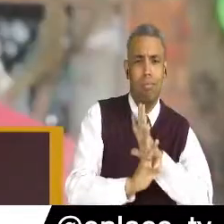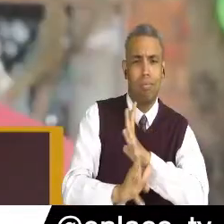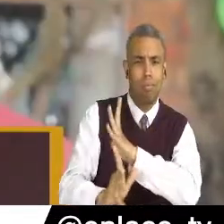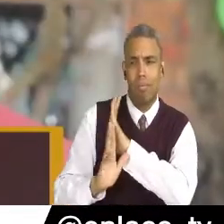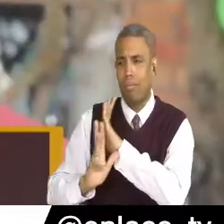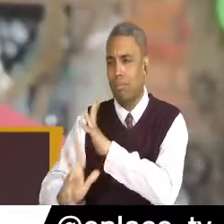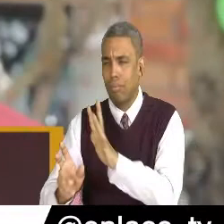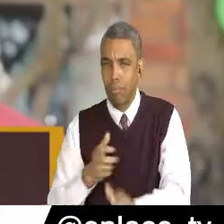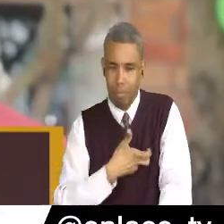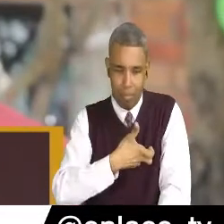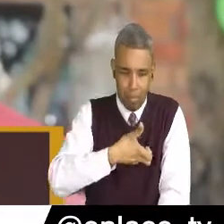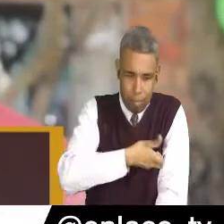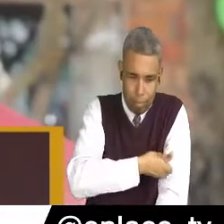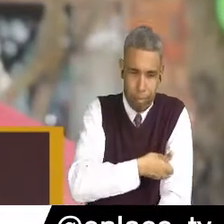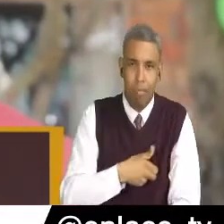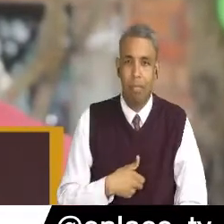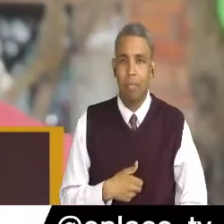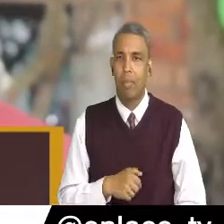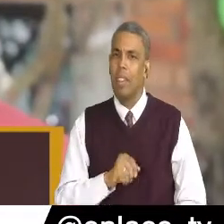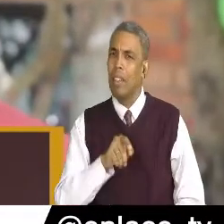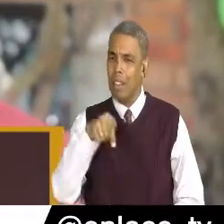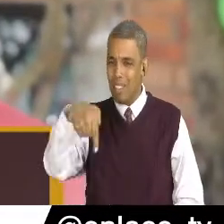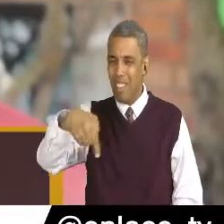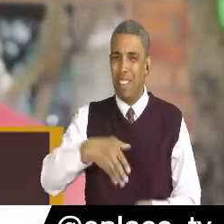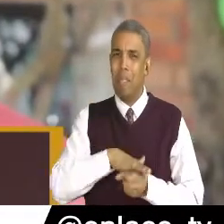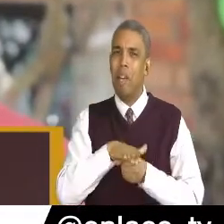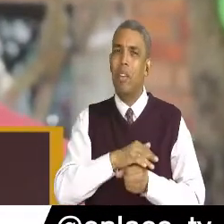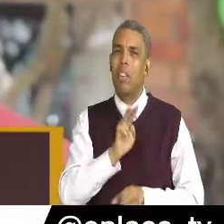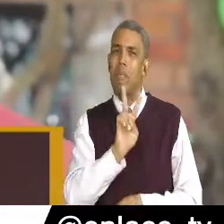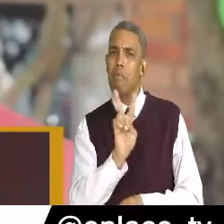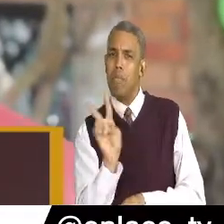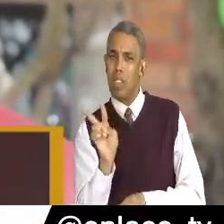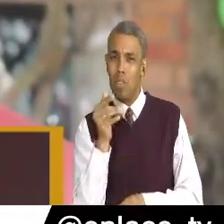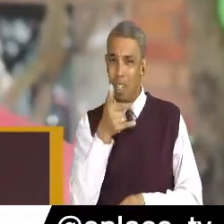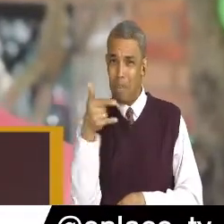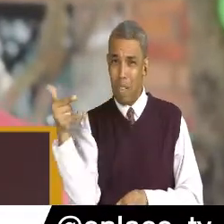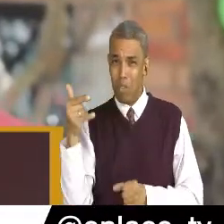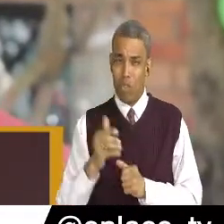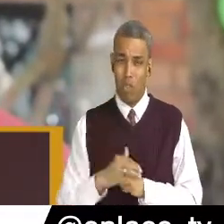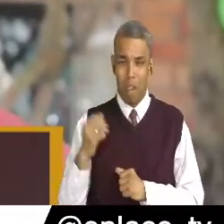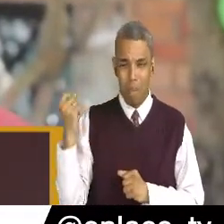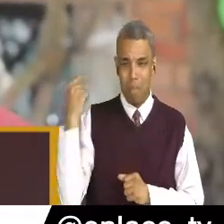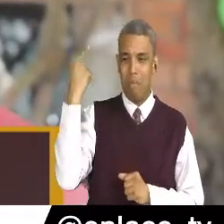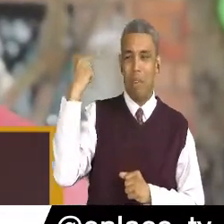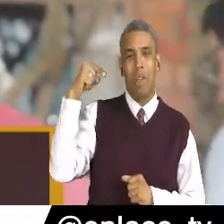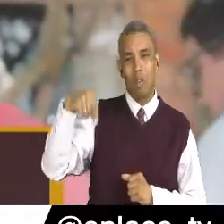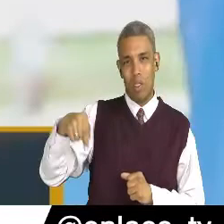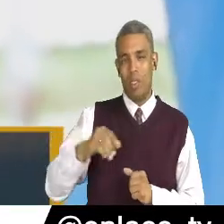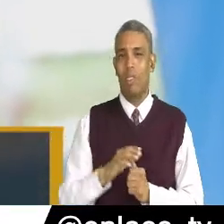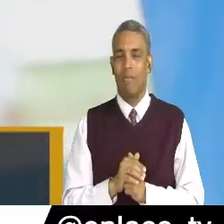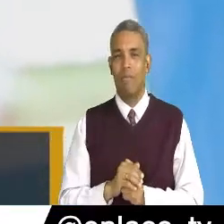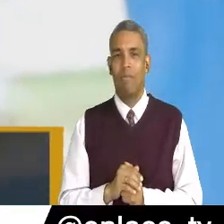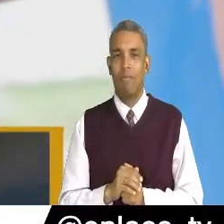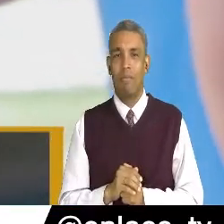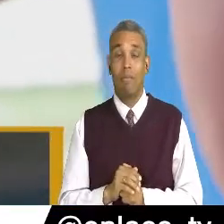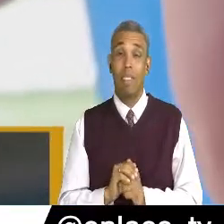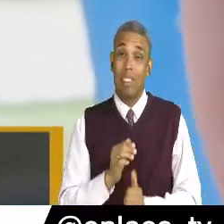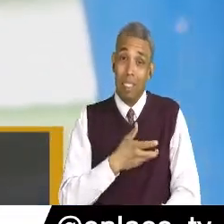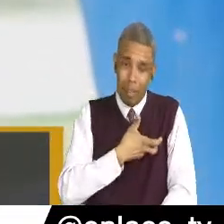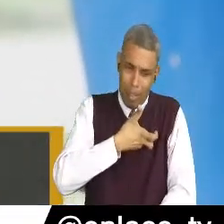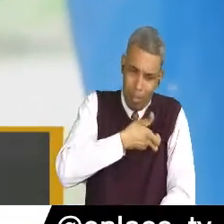Hemos escogido el barrio 22 de marzo porque para hacer vacunación y para tener claro coberturas, tenemos que hacer